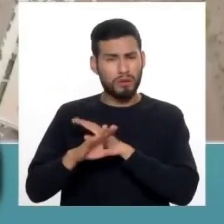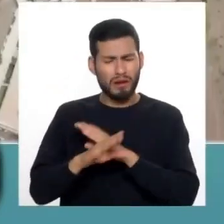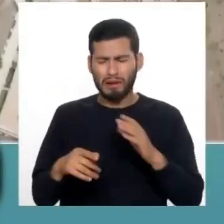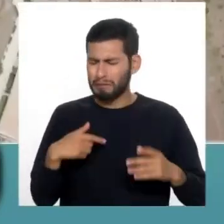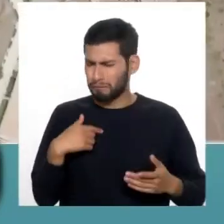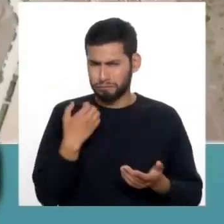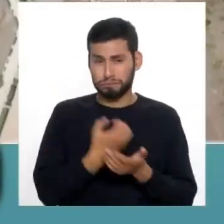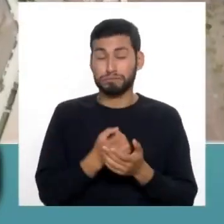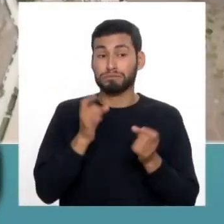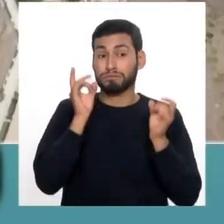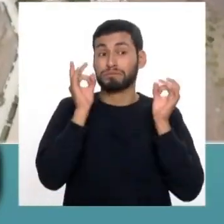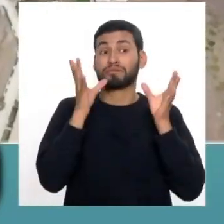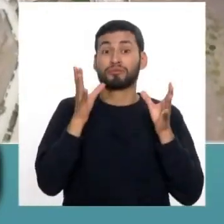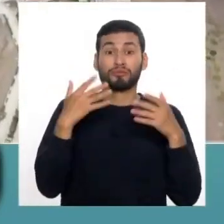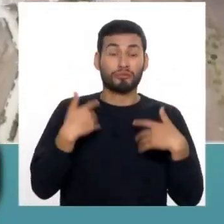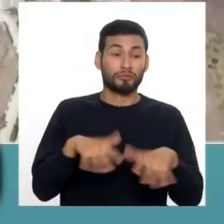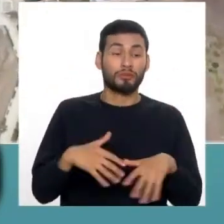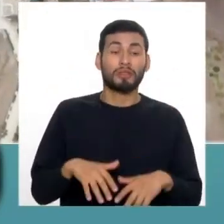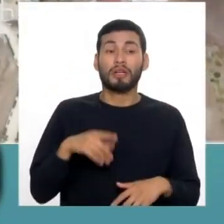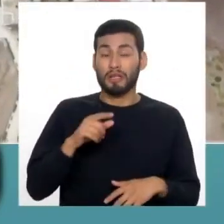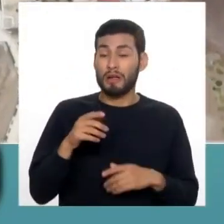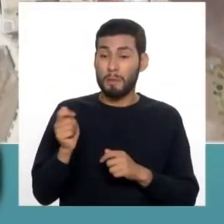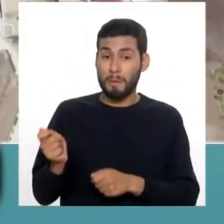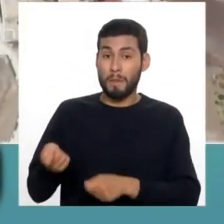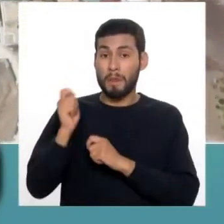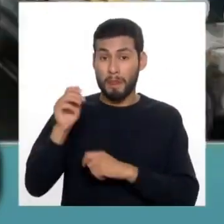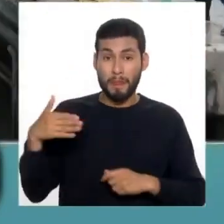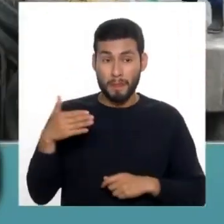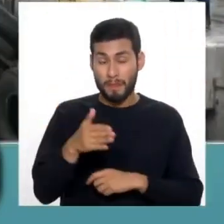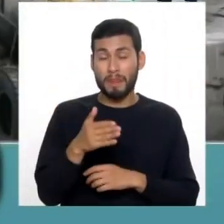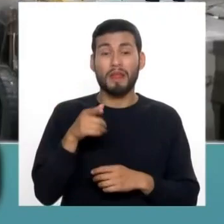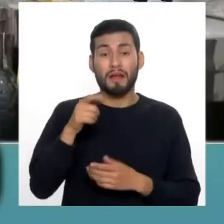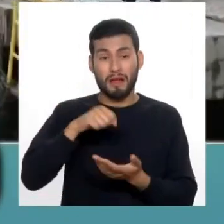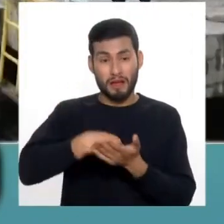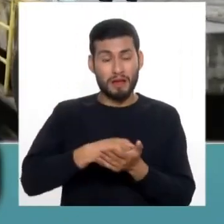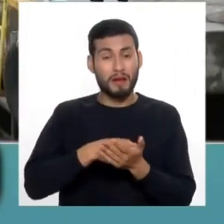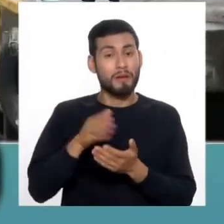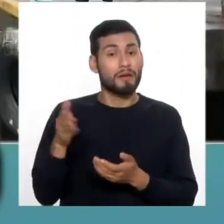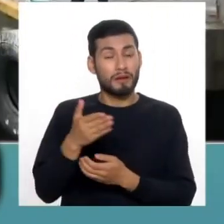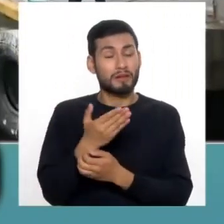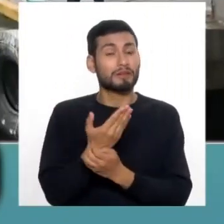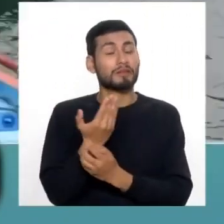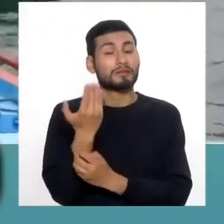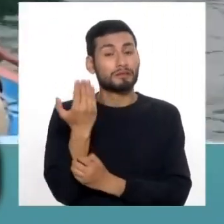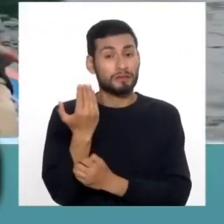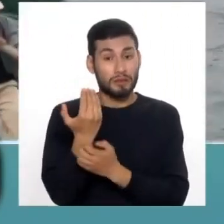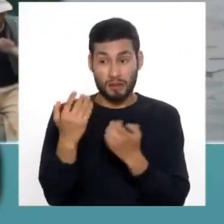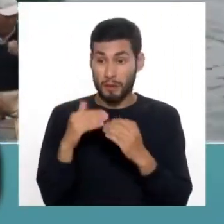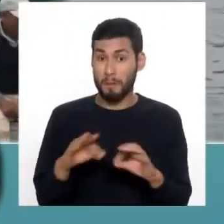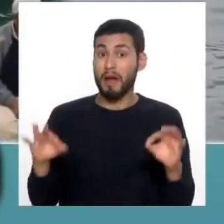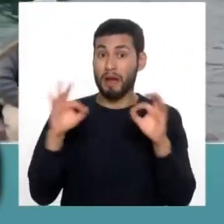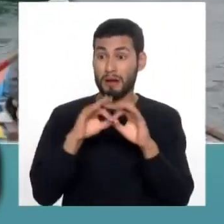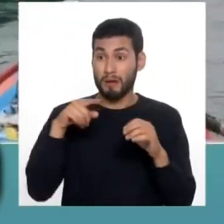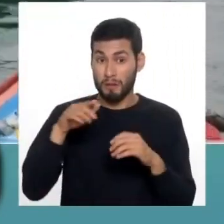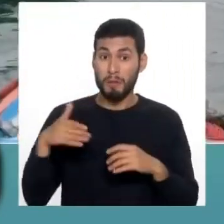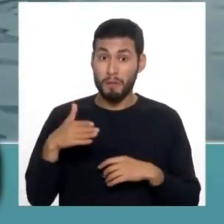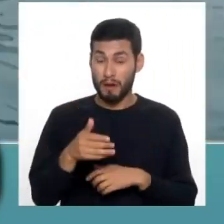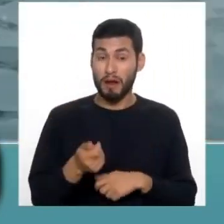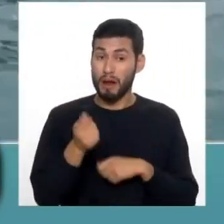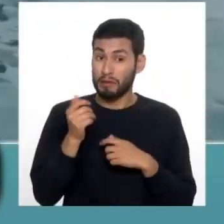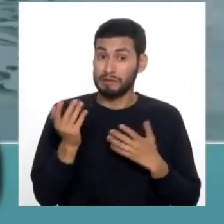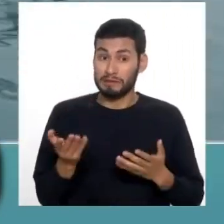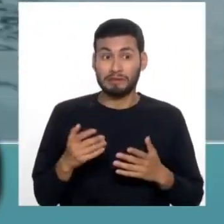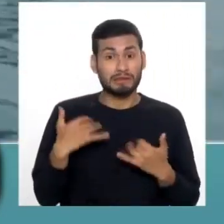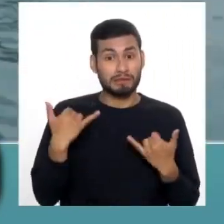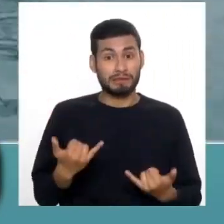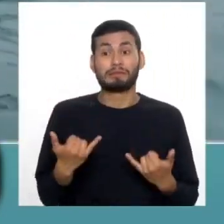actividad de pesca de anchoveta para harina de pescado es, digamos, la actividad más importante en la pesquería y va